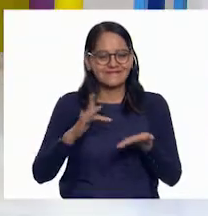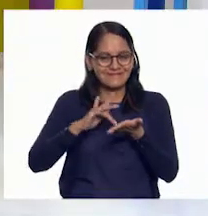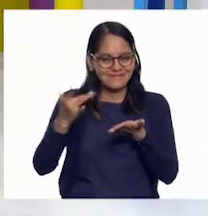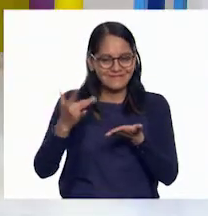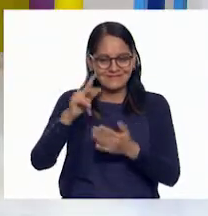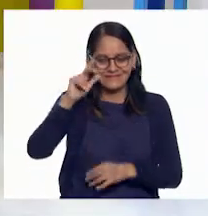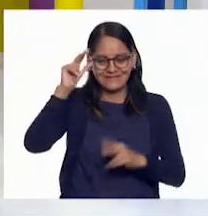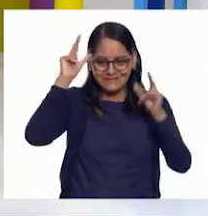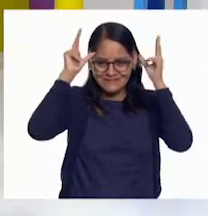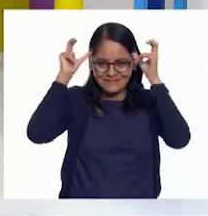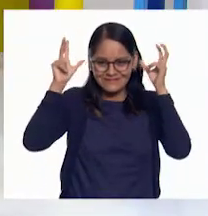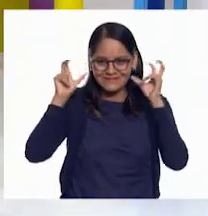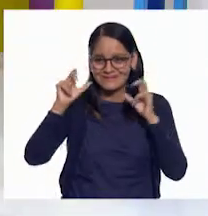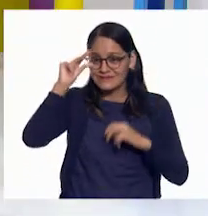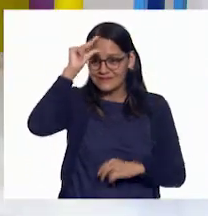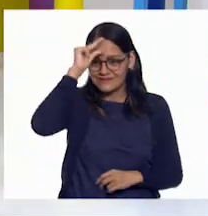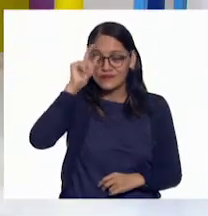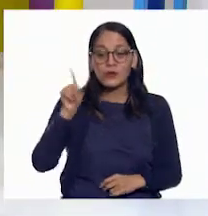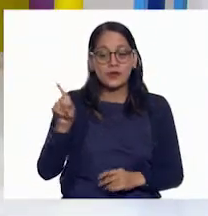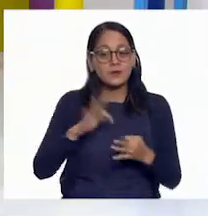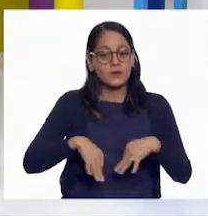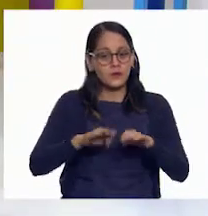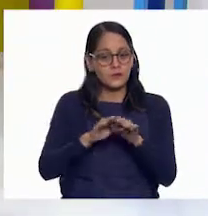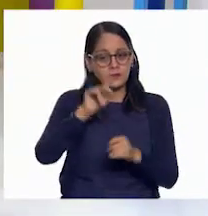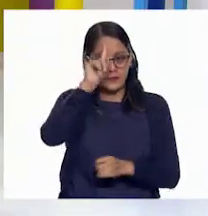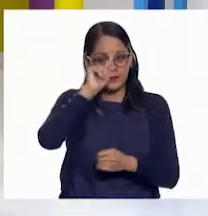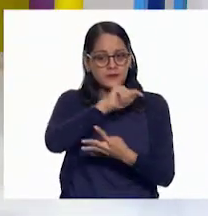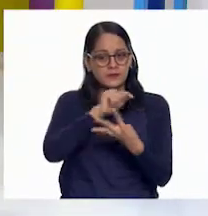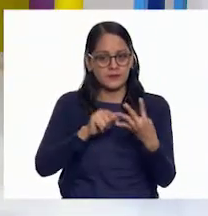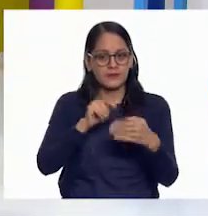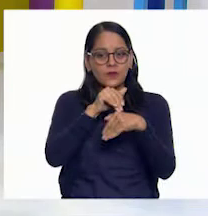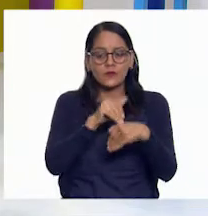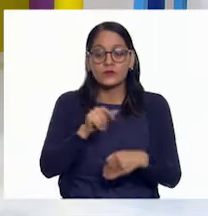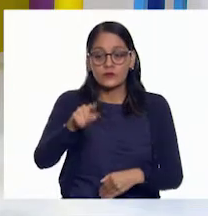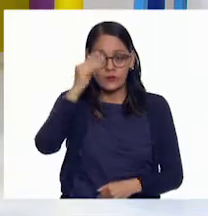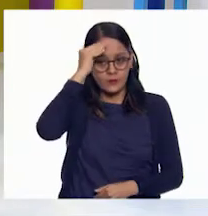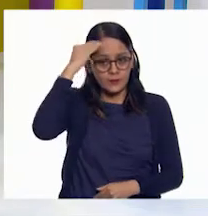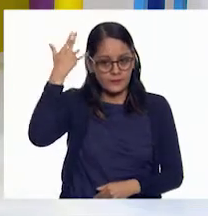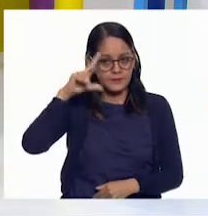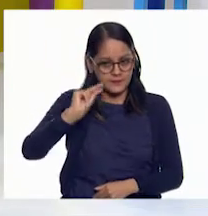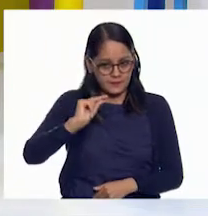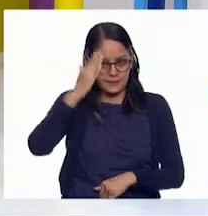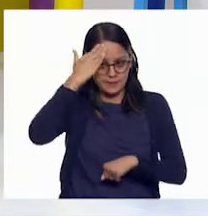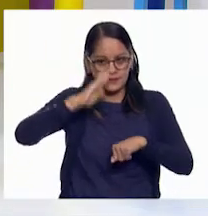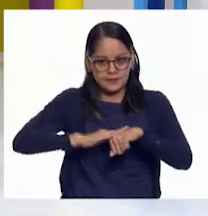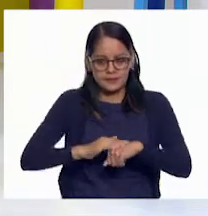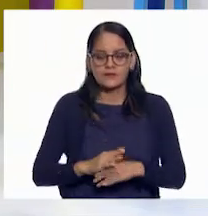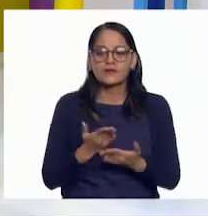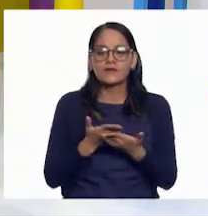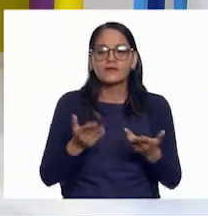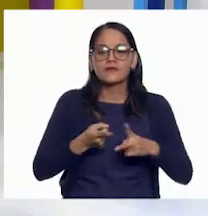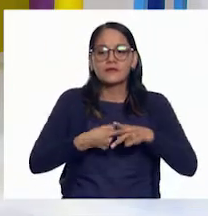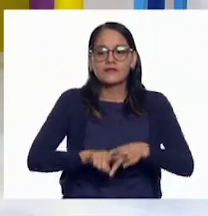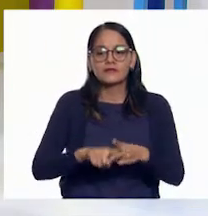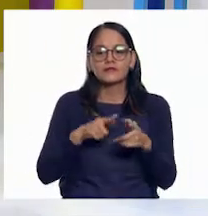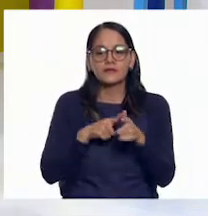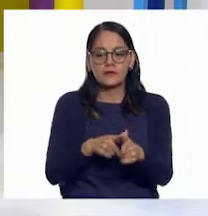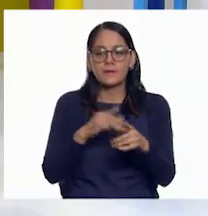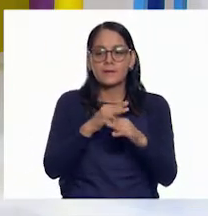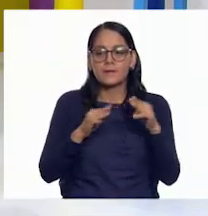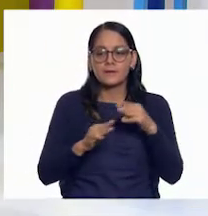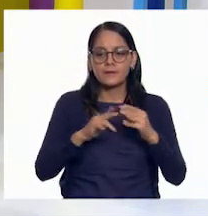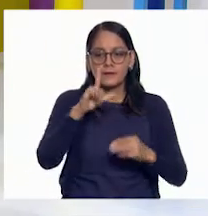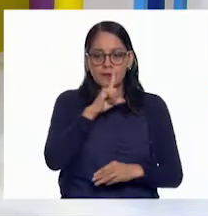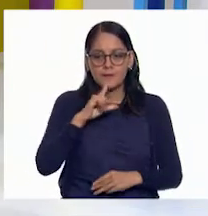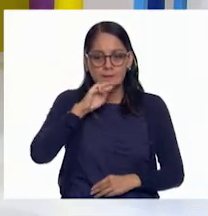Muchísimas gracias, Ajo Listo. Qué importante seguir estas recomendaciones, así que no las olviden. Y ahora sí, vamos a comenzar en nuestra asignatura de lengua materna